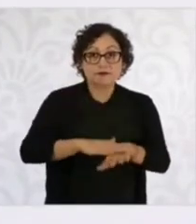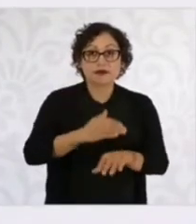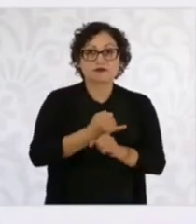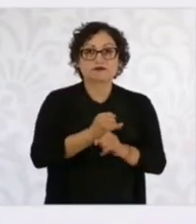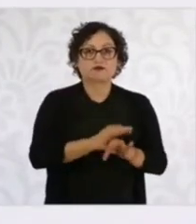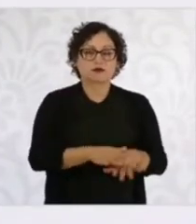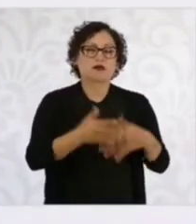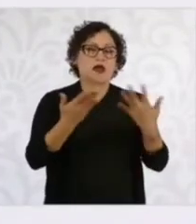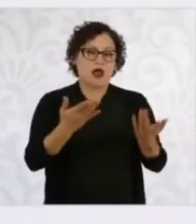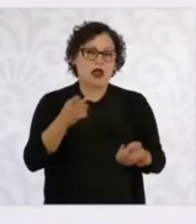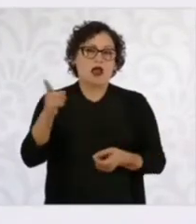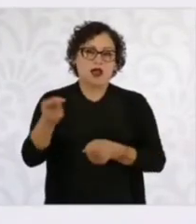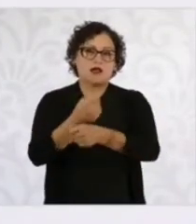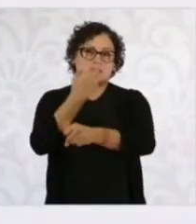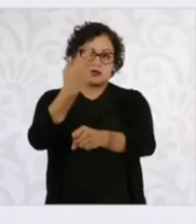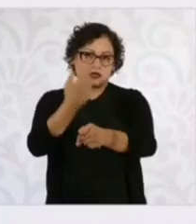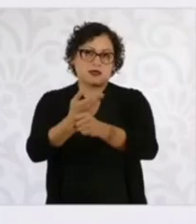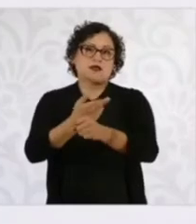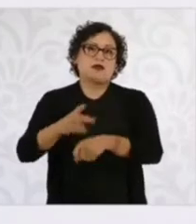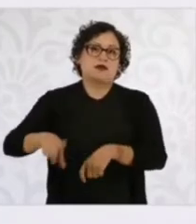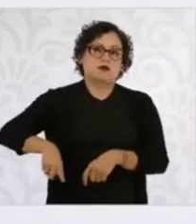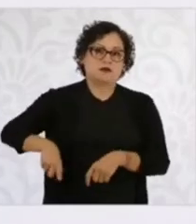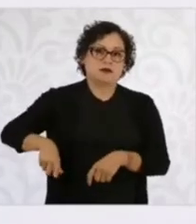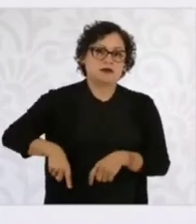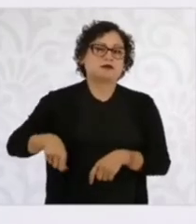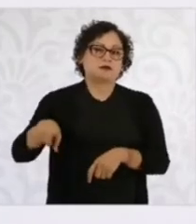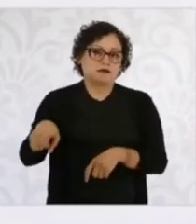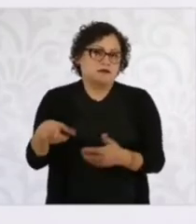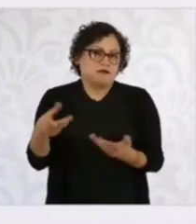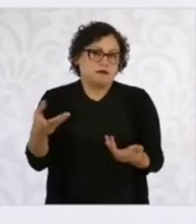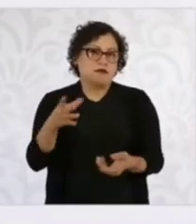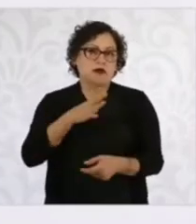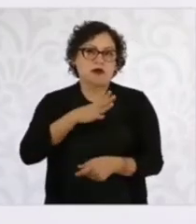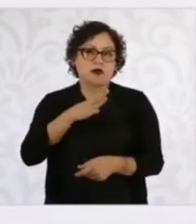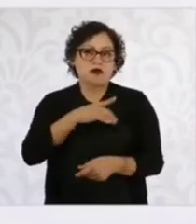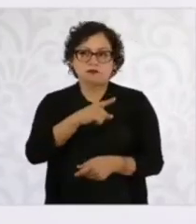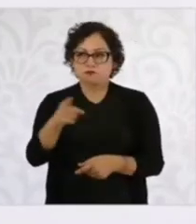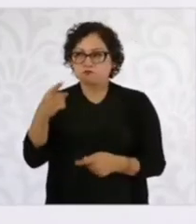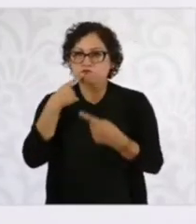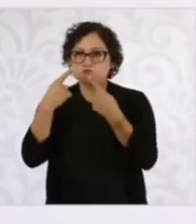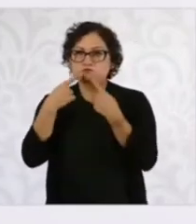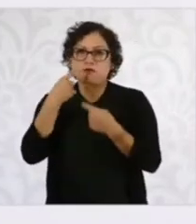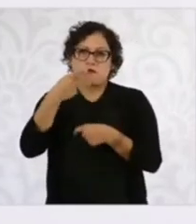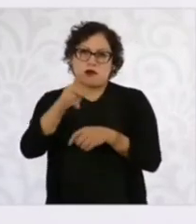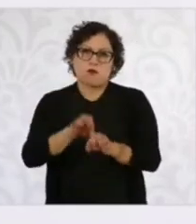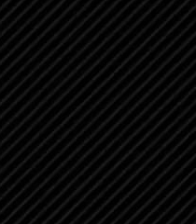que se conozca, que se sepa.